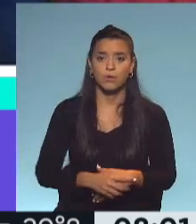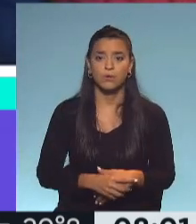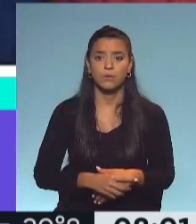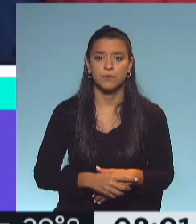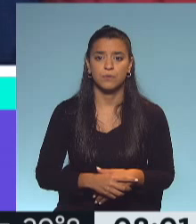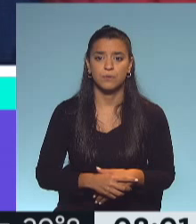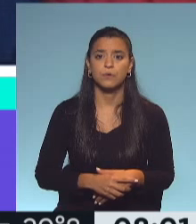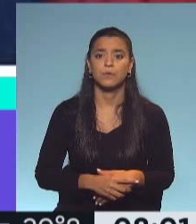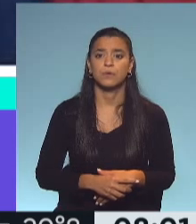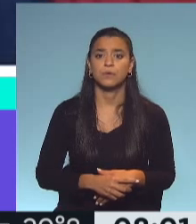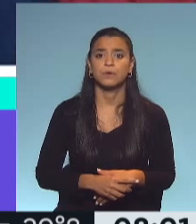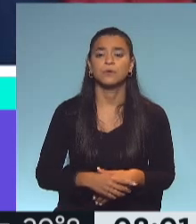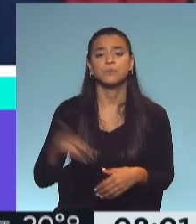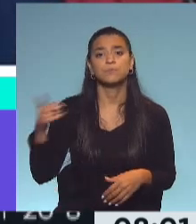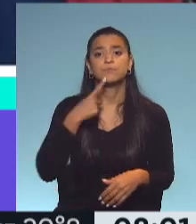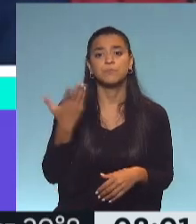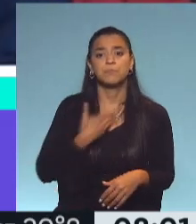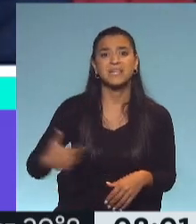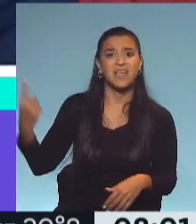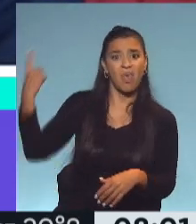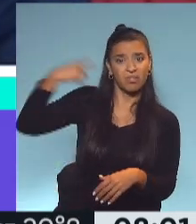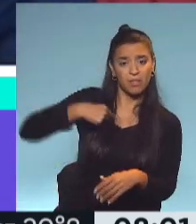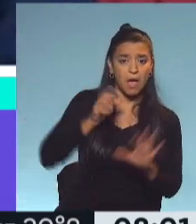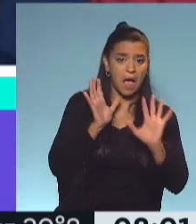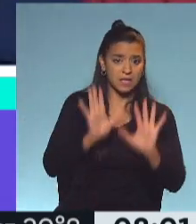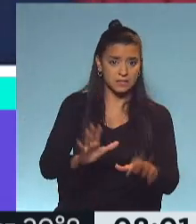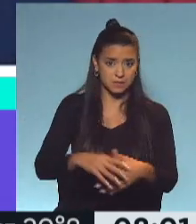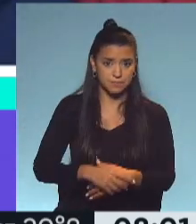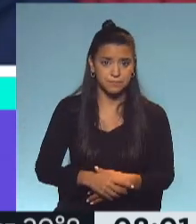por indicación del presidente, es eso,